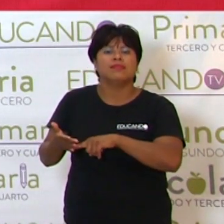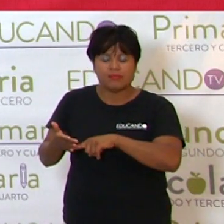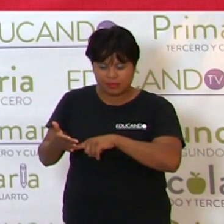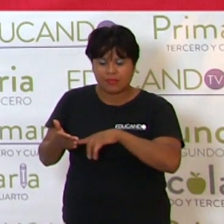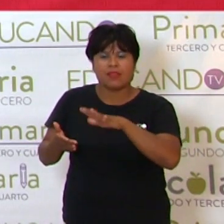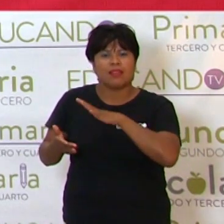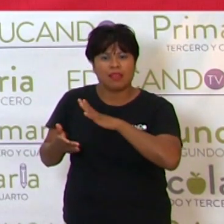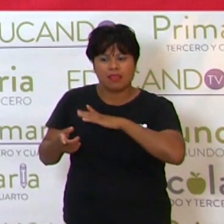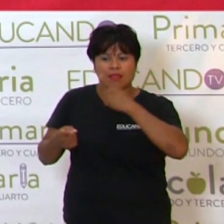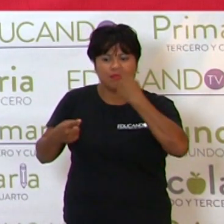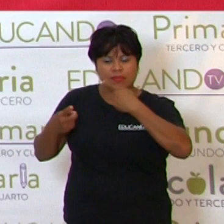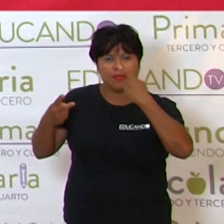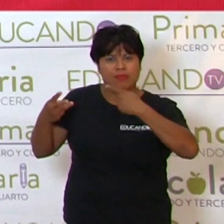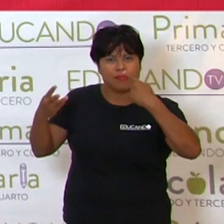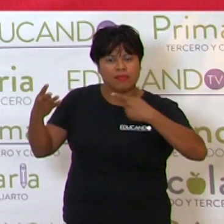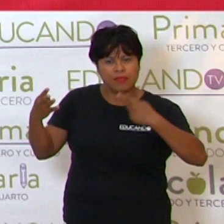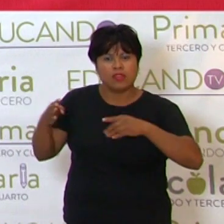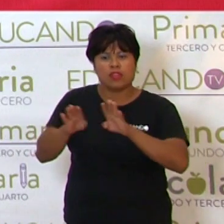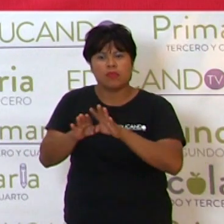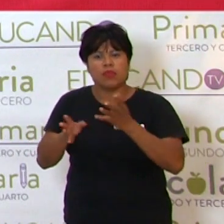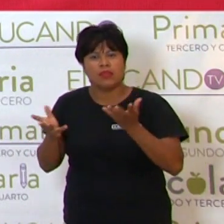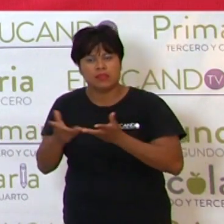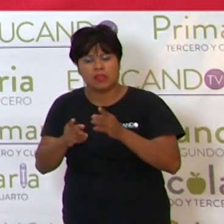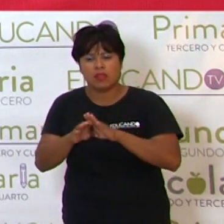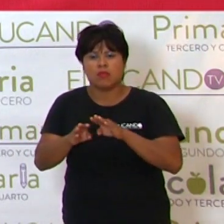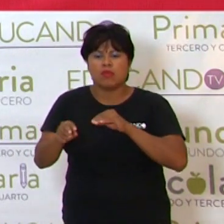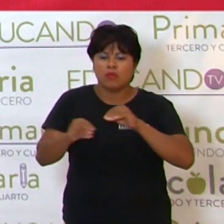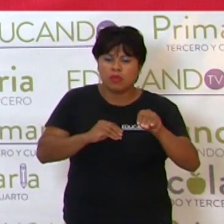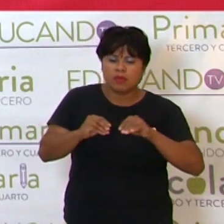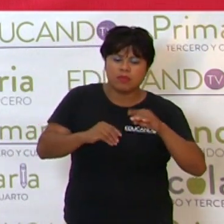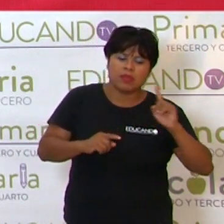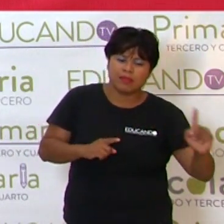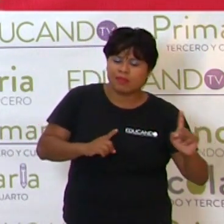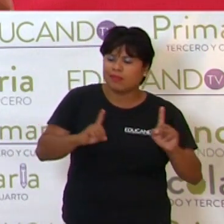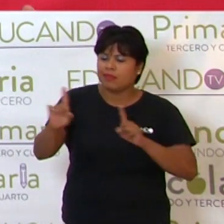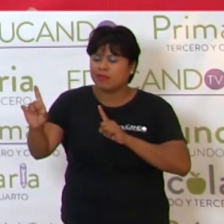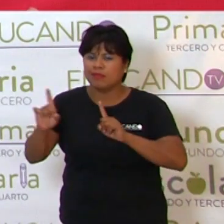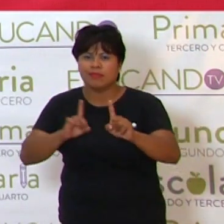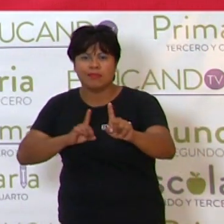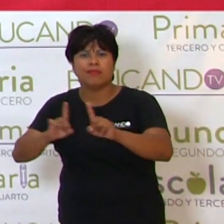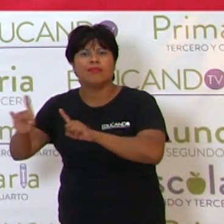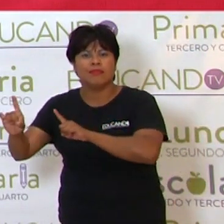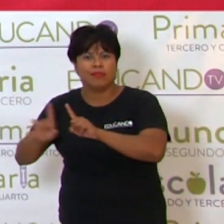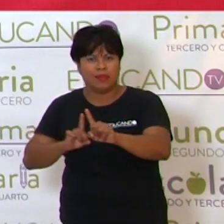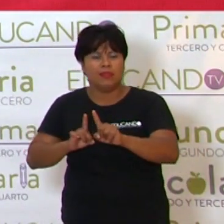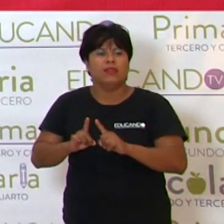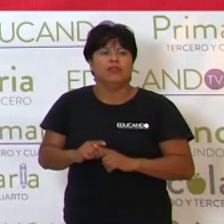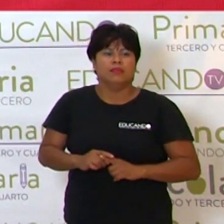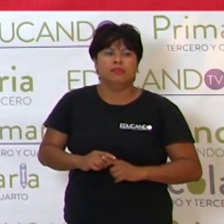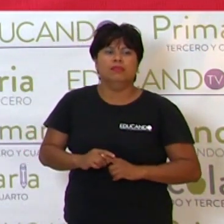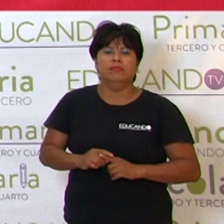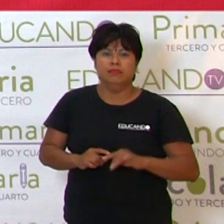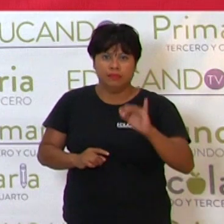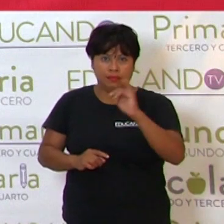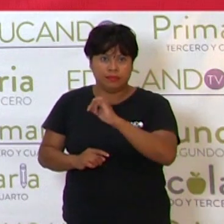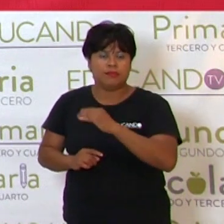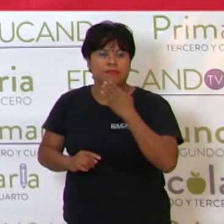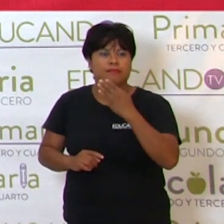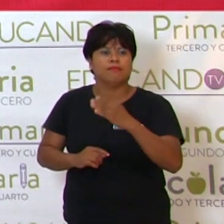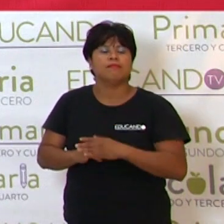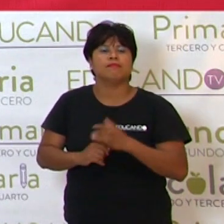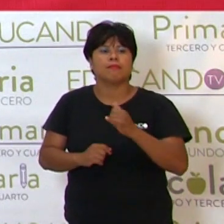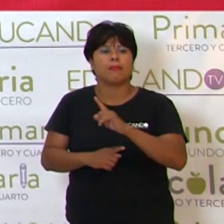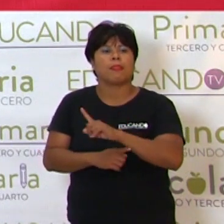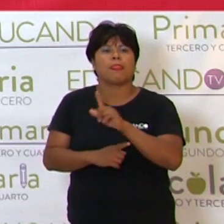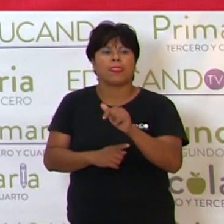está dándonos acotaciones, diciéndonos, muévanse para un lado, muévanse para el otro, ¿verdad? Bien, y